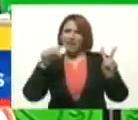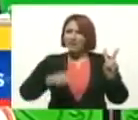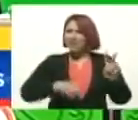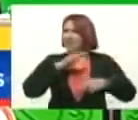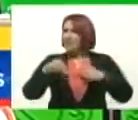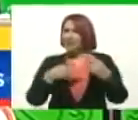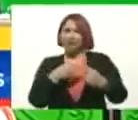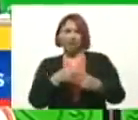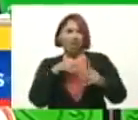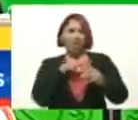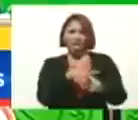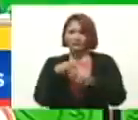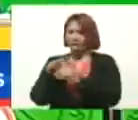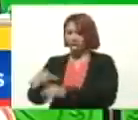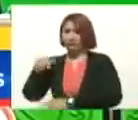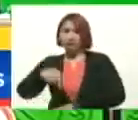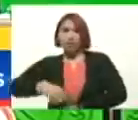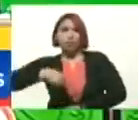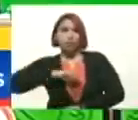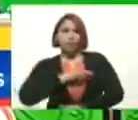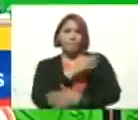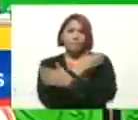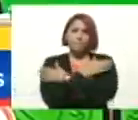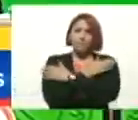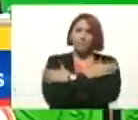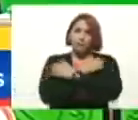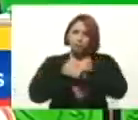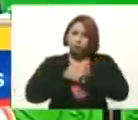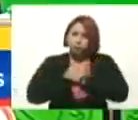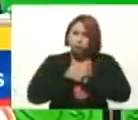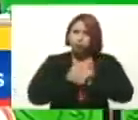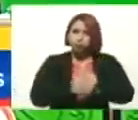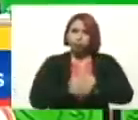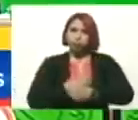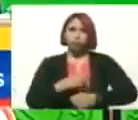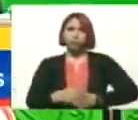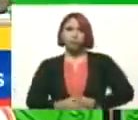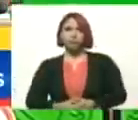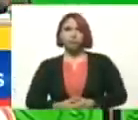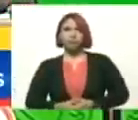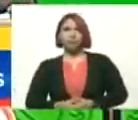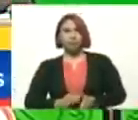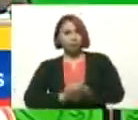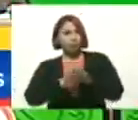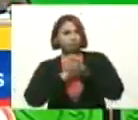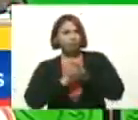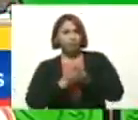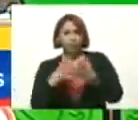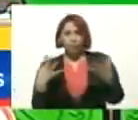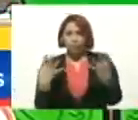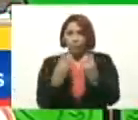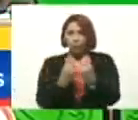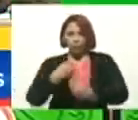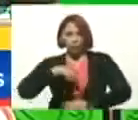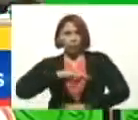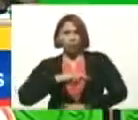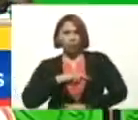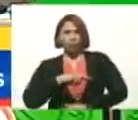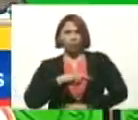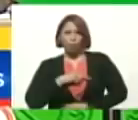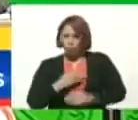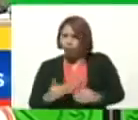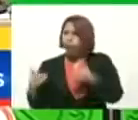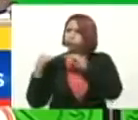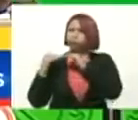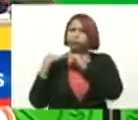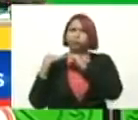los va a insultar. Aquí les vamos a dar un abrazo de amor, de compañía. Y juntos nos ponemos el hombro y vamos